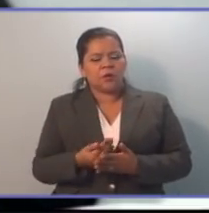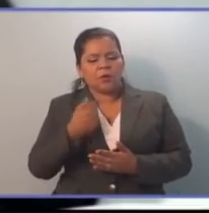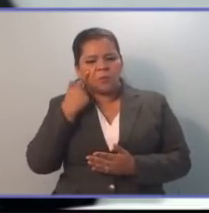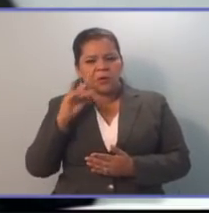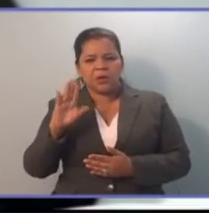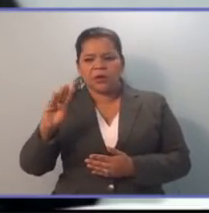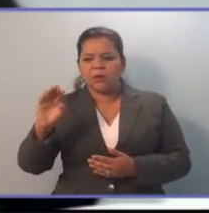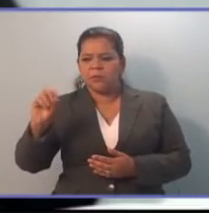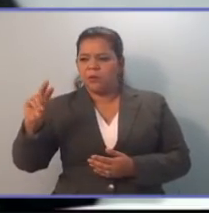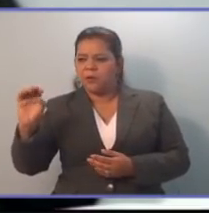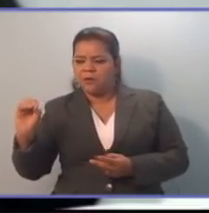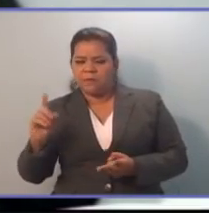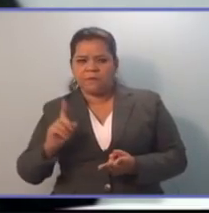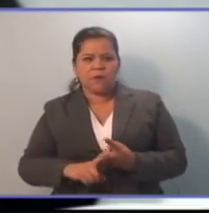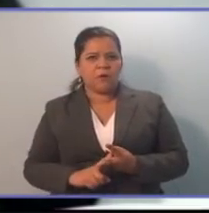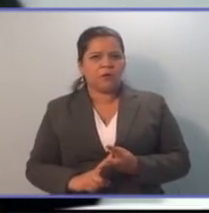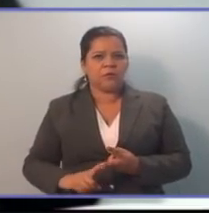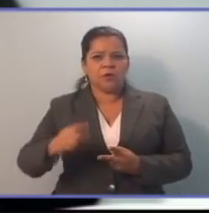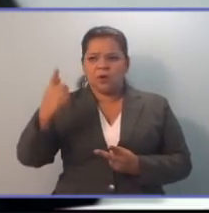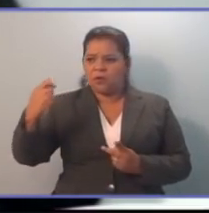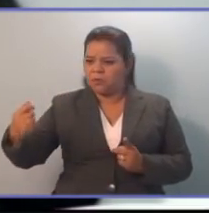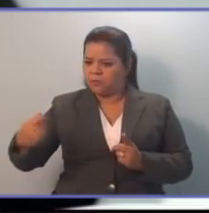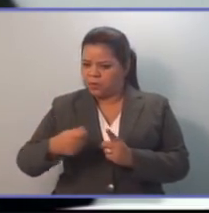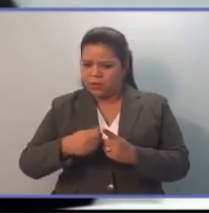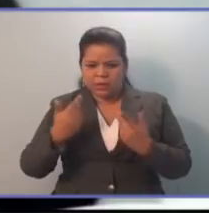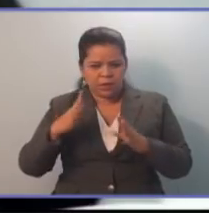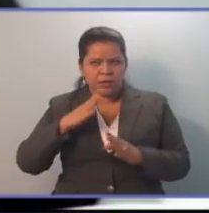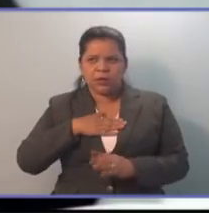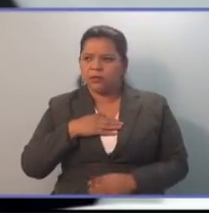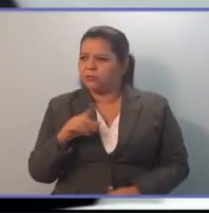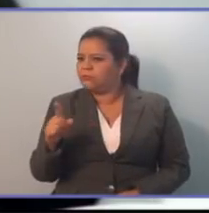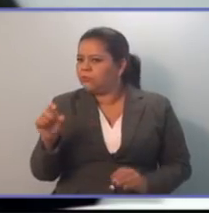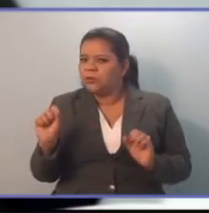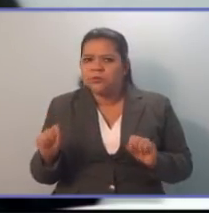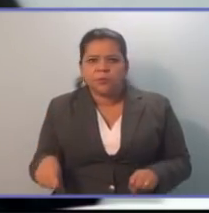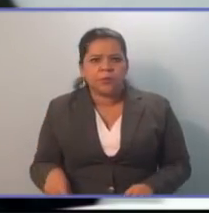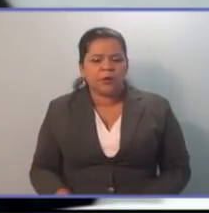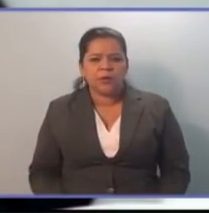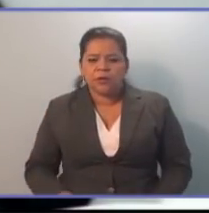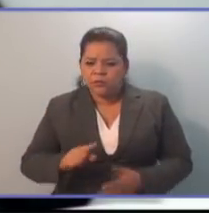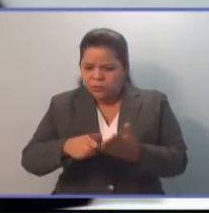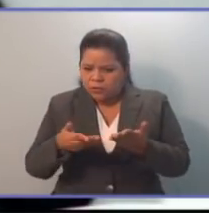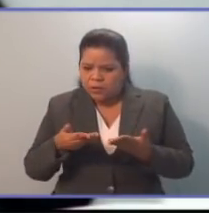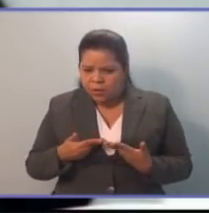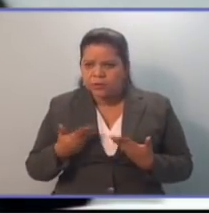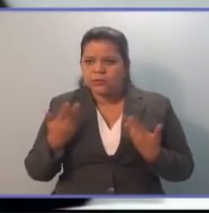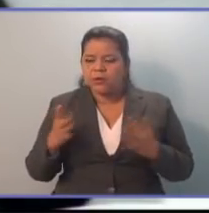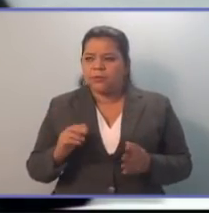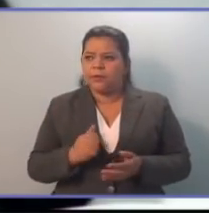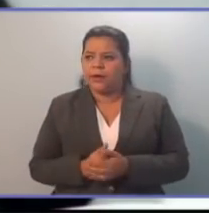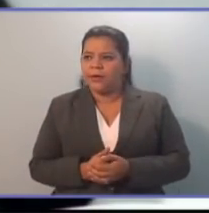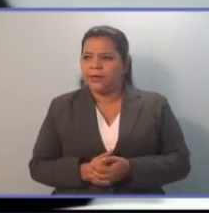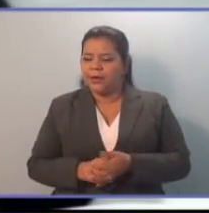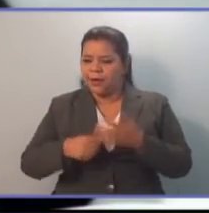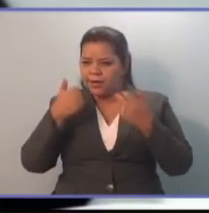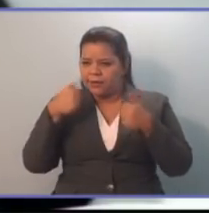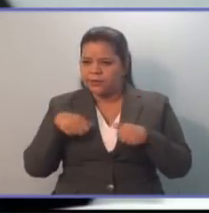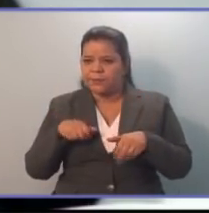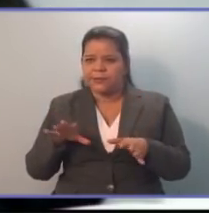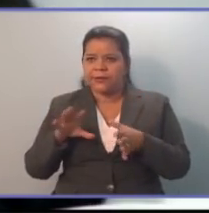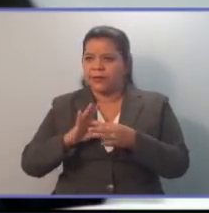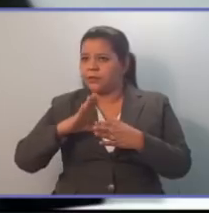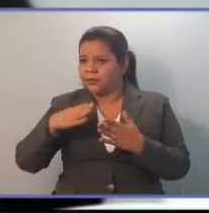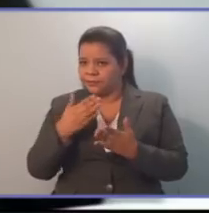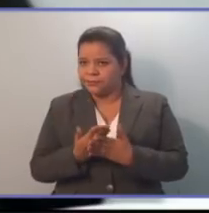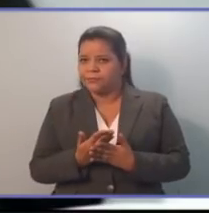bono, como los salarios ya adquiridos. No se puede, porque son derechos adquiridos. Y yo respeto mucho,